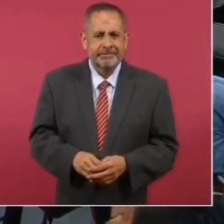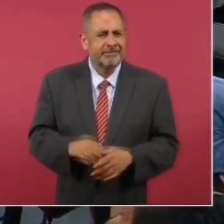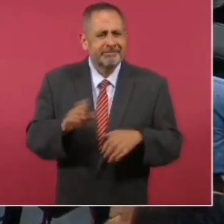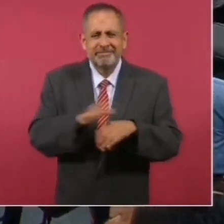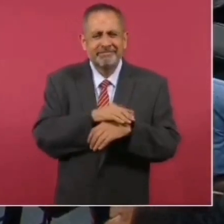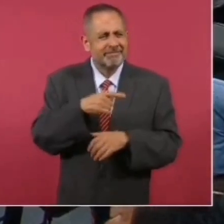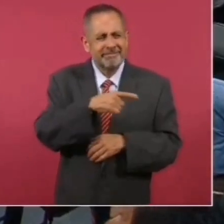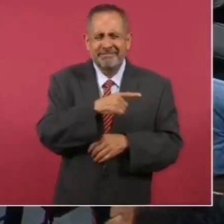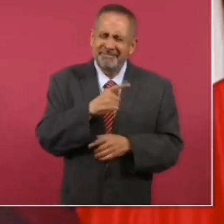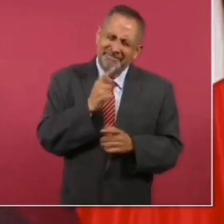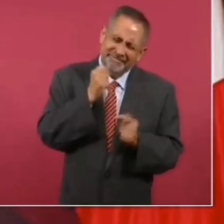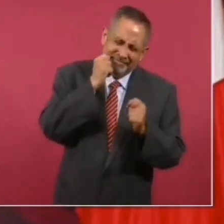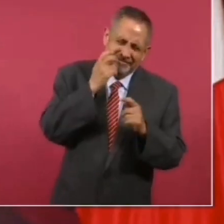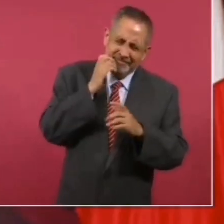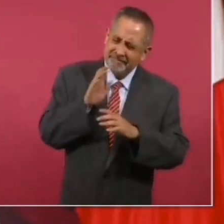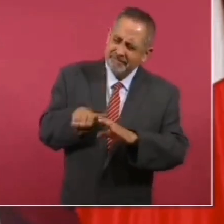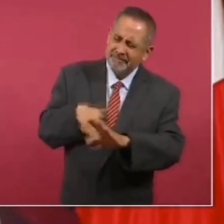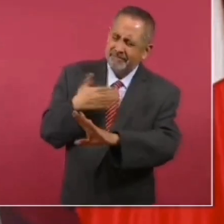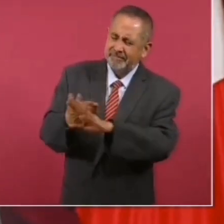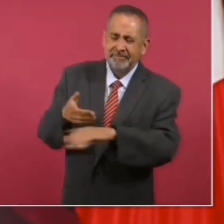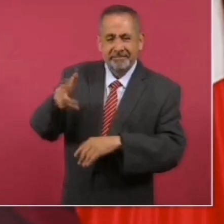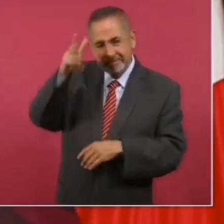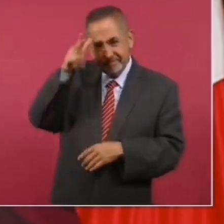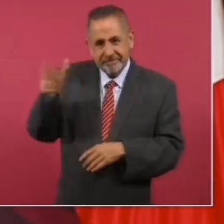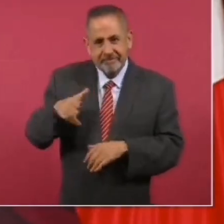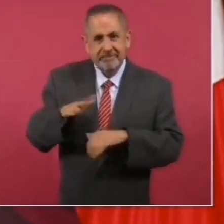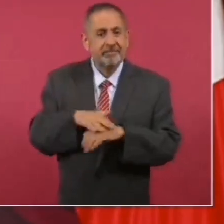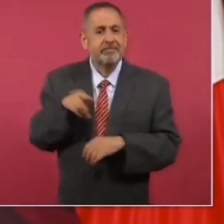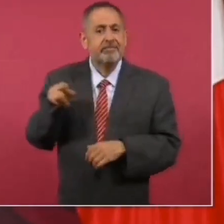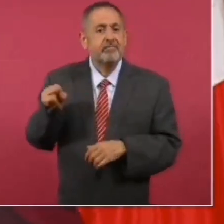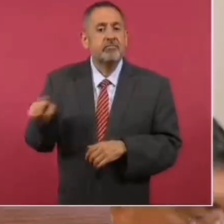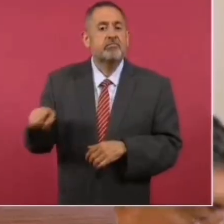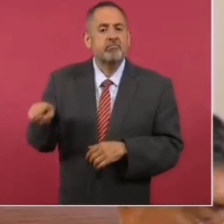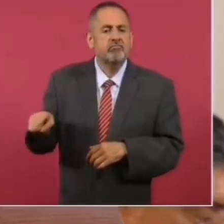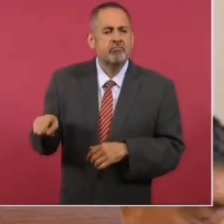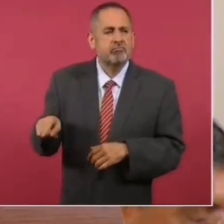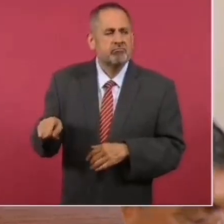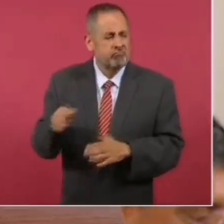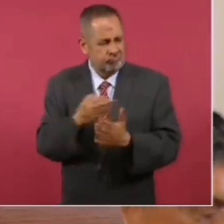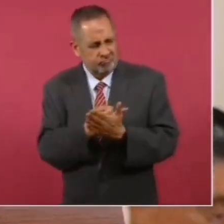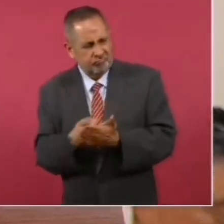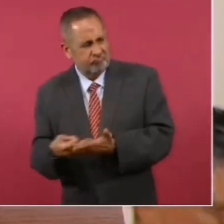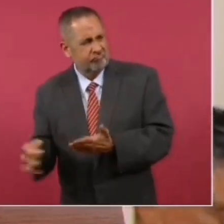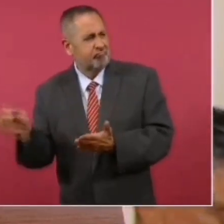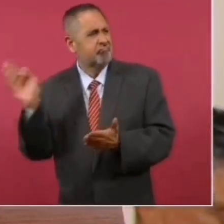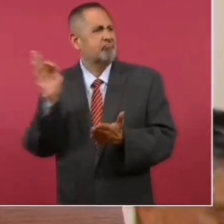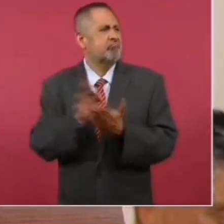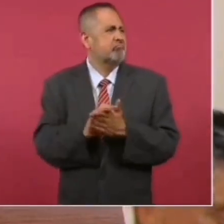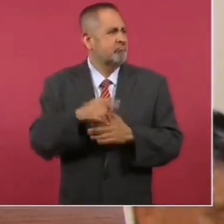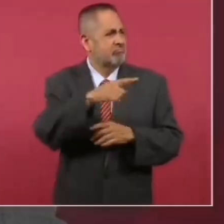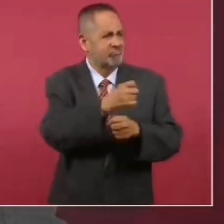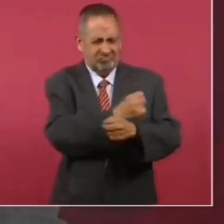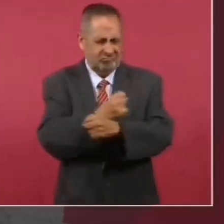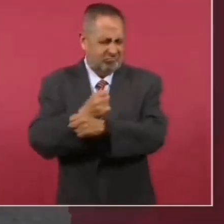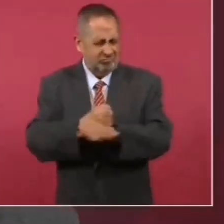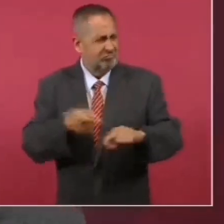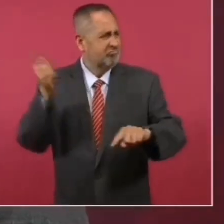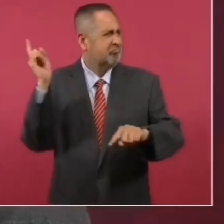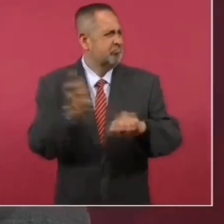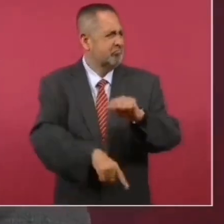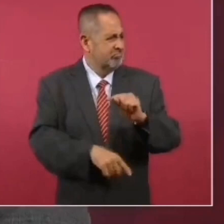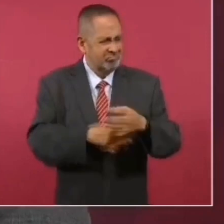saña contra el cura Hidalgo? Porque se atrevió a proclamar la abolición de la